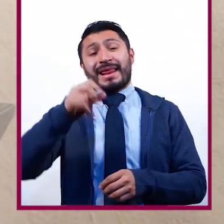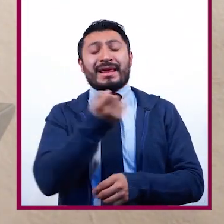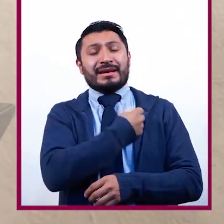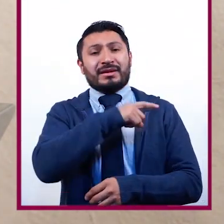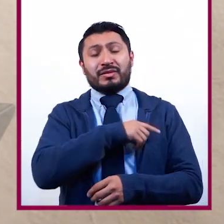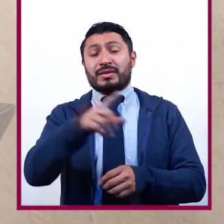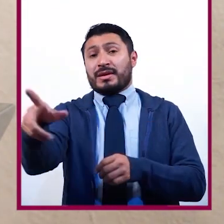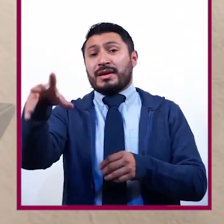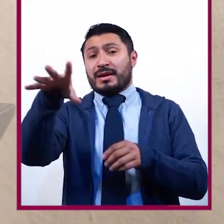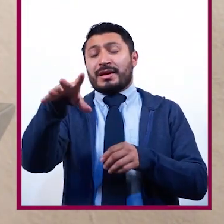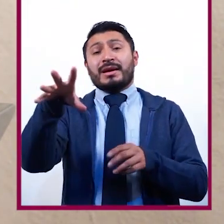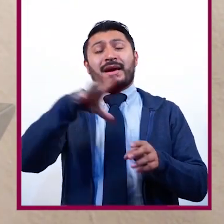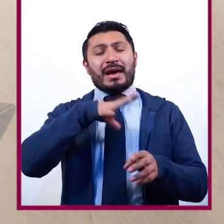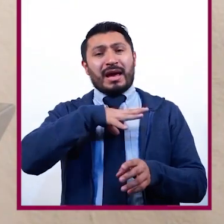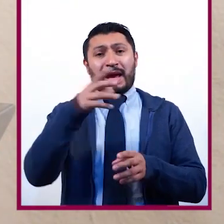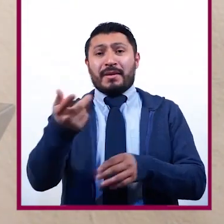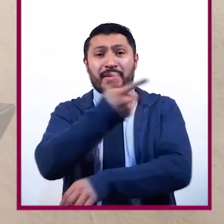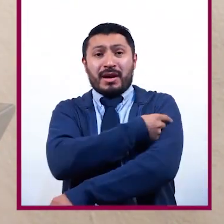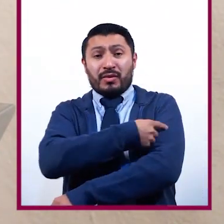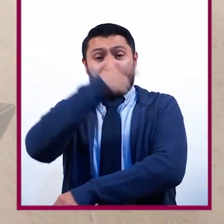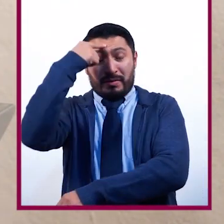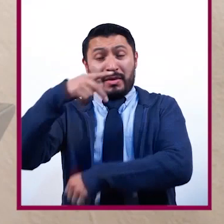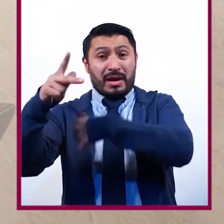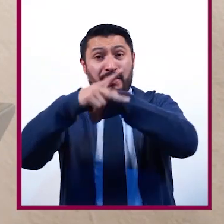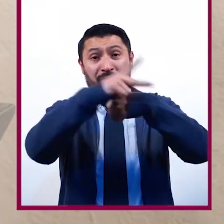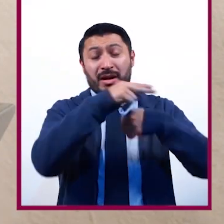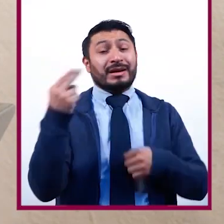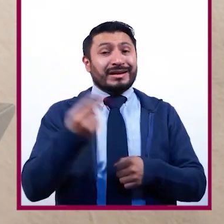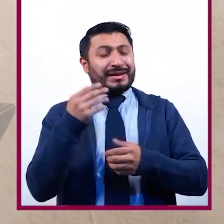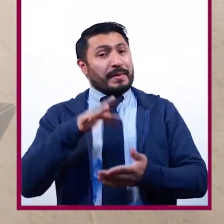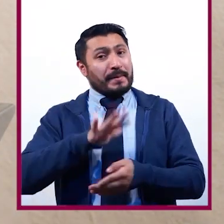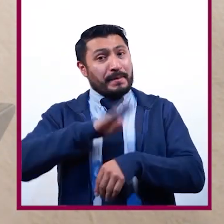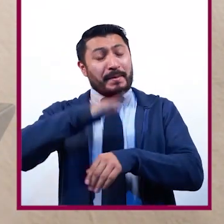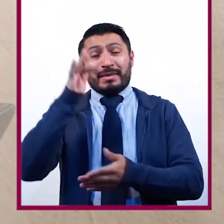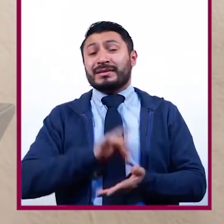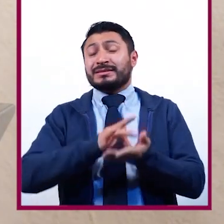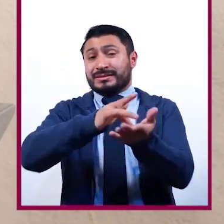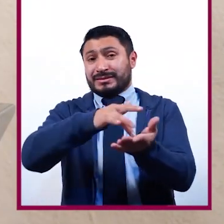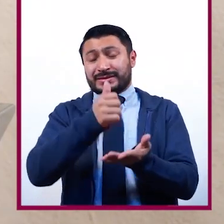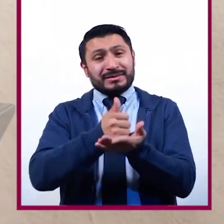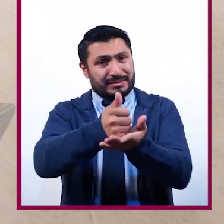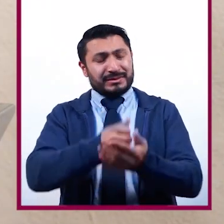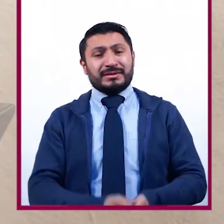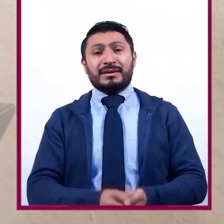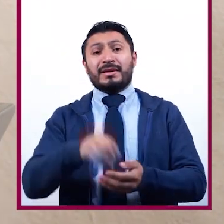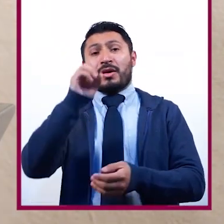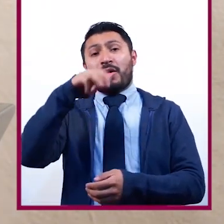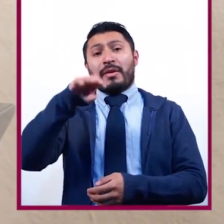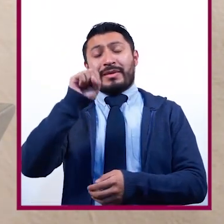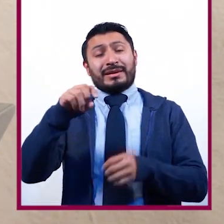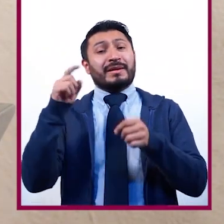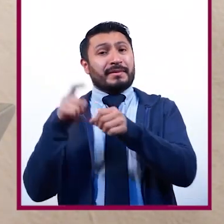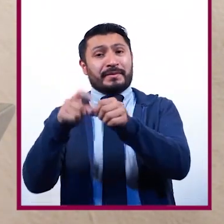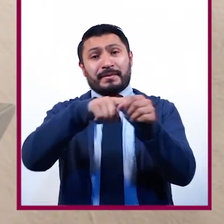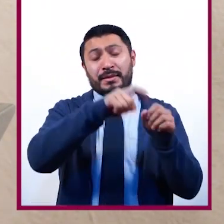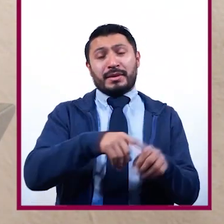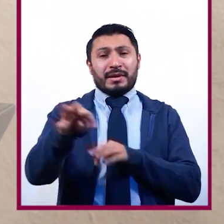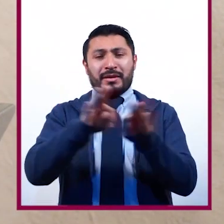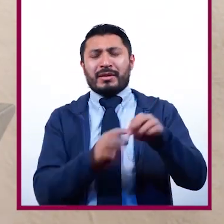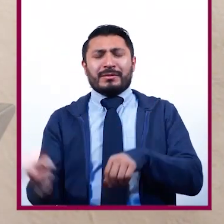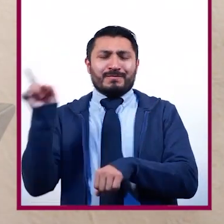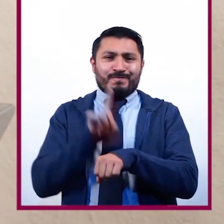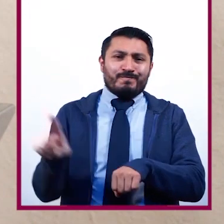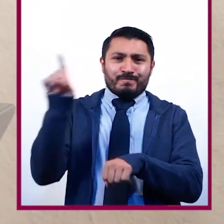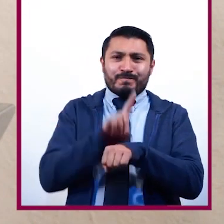la vacuna para su distribución a países necesitados. La OMS y nuestros asociados trabajan día y noche